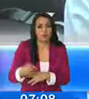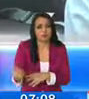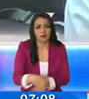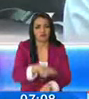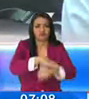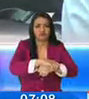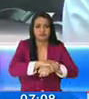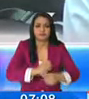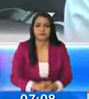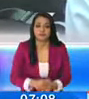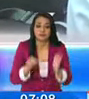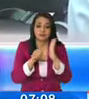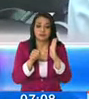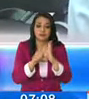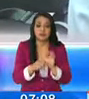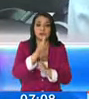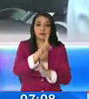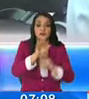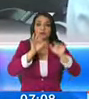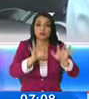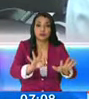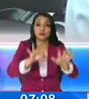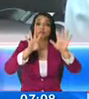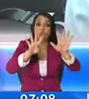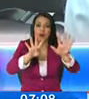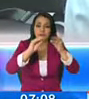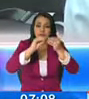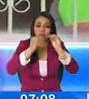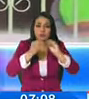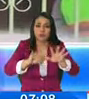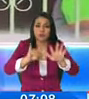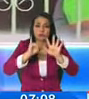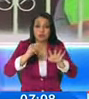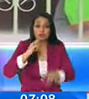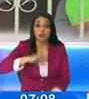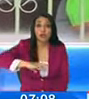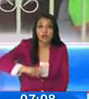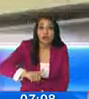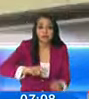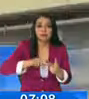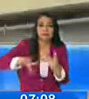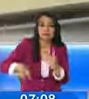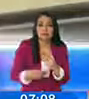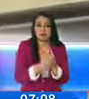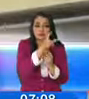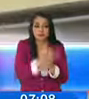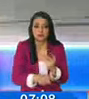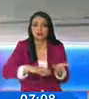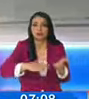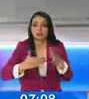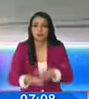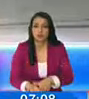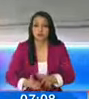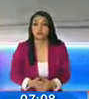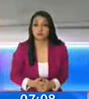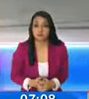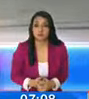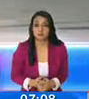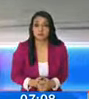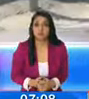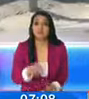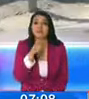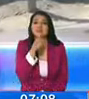artículo 189, inciso número 6, en donde hubo robo con muerte, a lo cual se presume que está inmersa dentro de estos